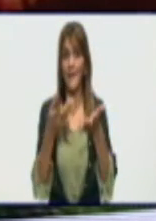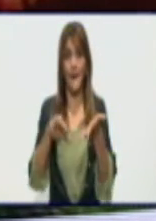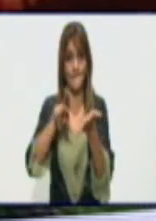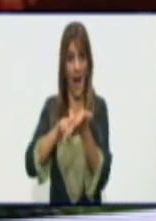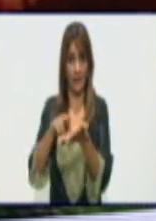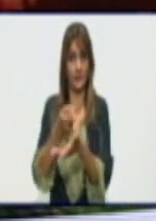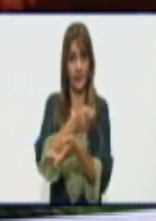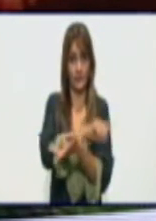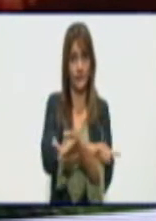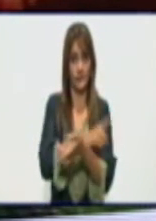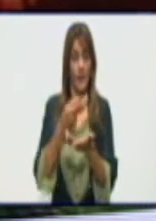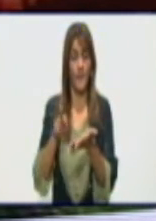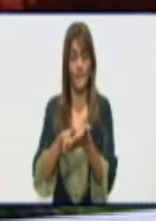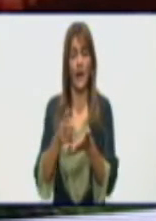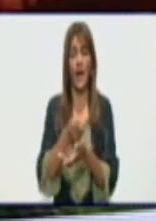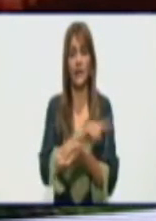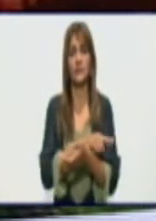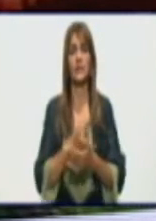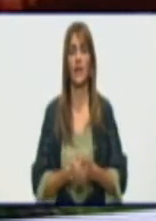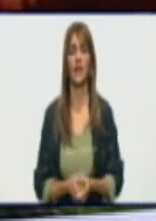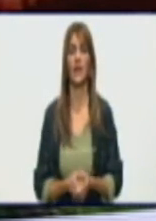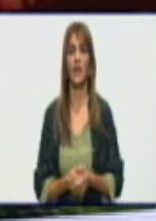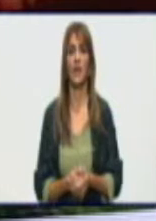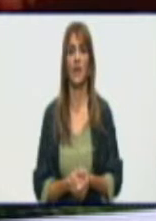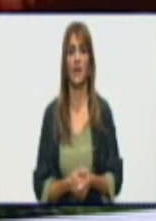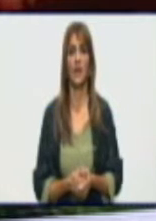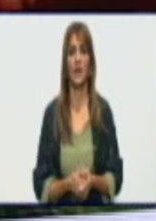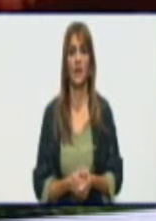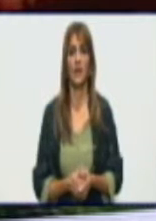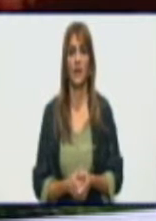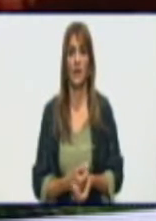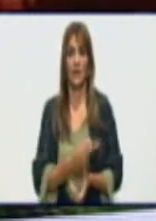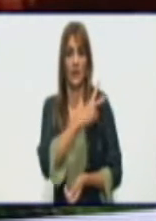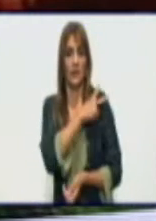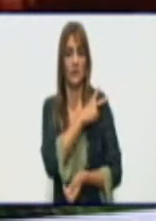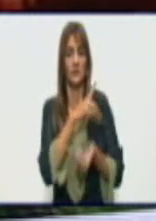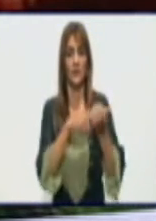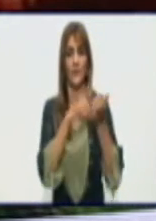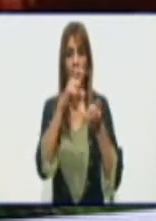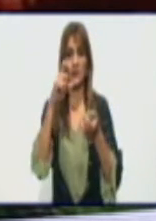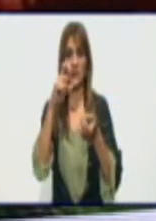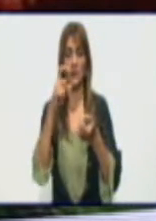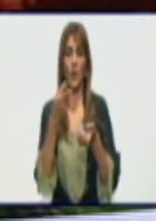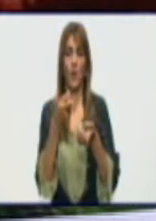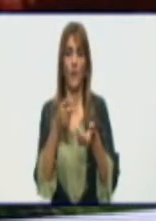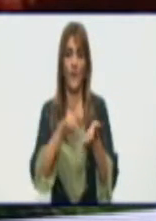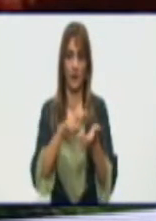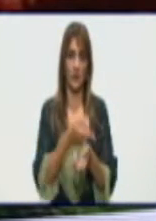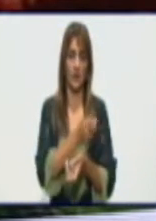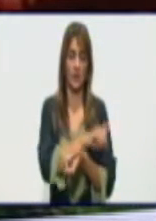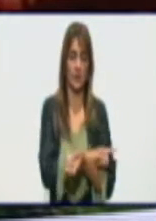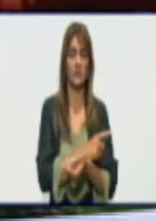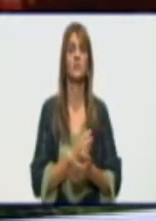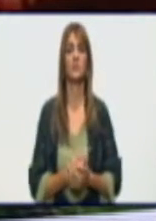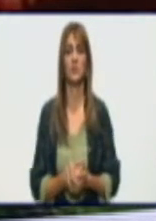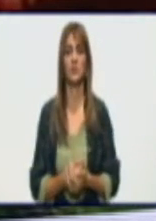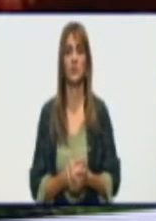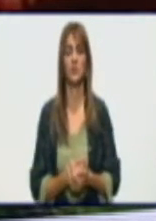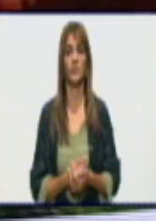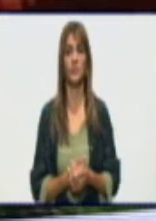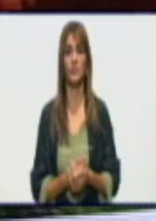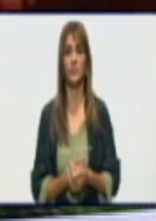autoridades políticas y gubernamentales del territorio, estoy hablando del compañero Federico Hernández Hernández, miembro del Comité Central y primer secretario del